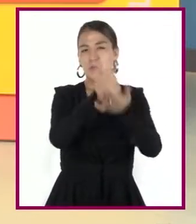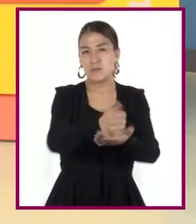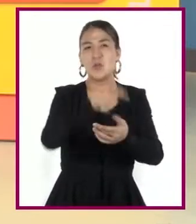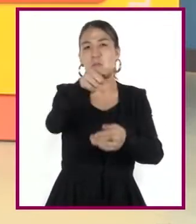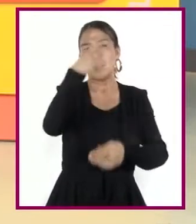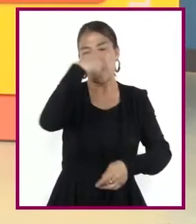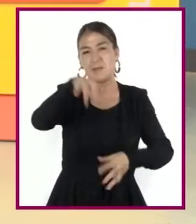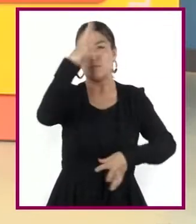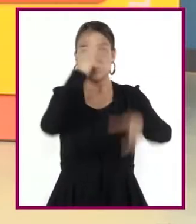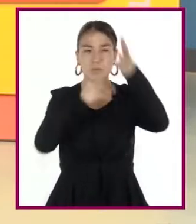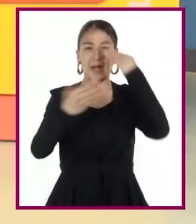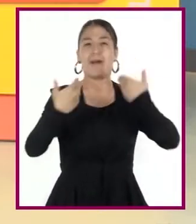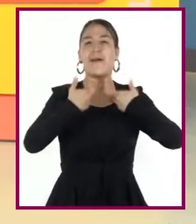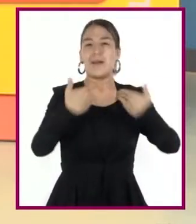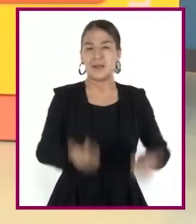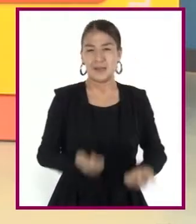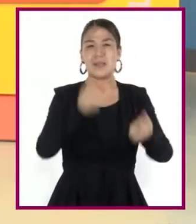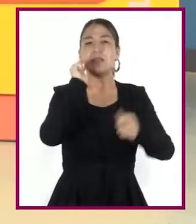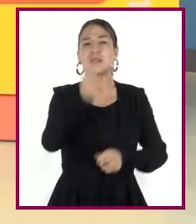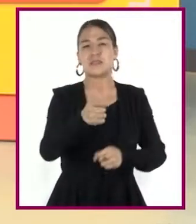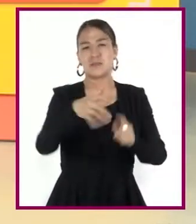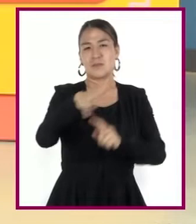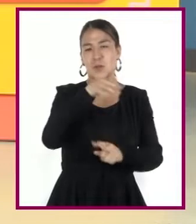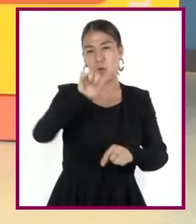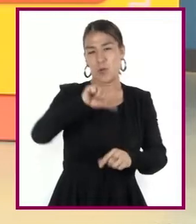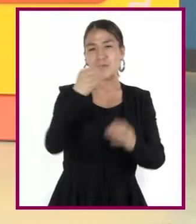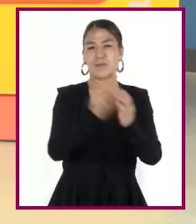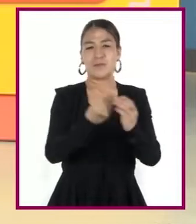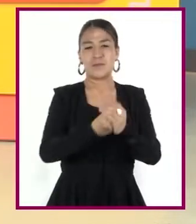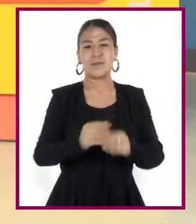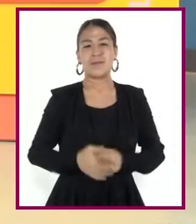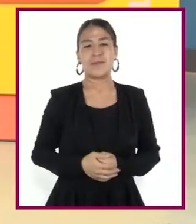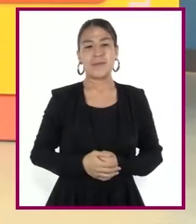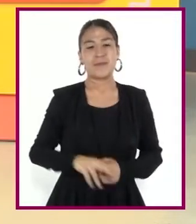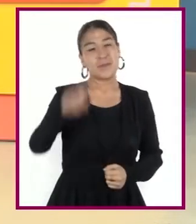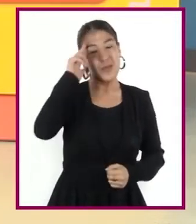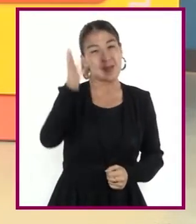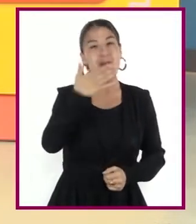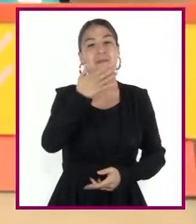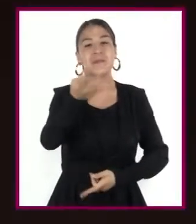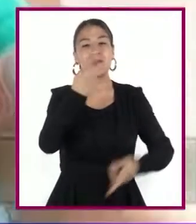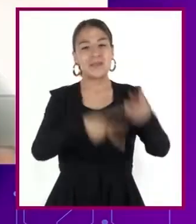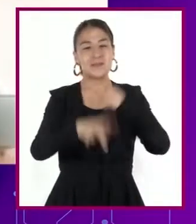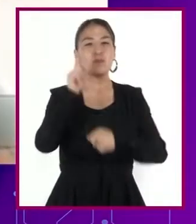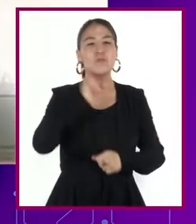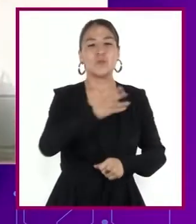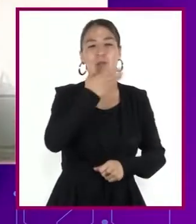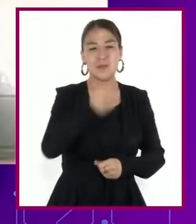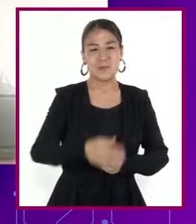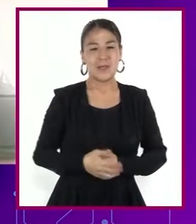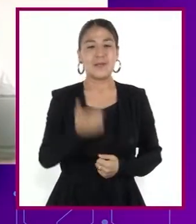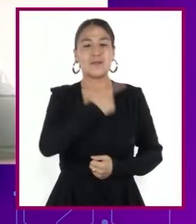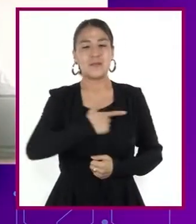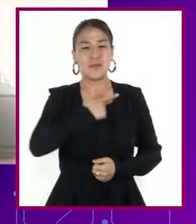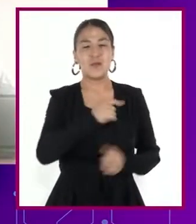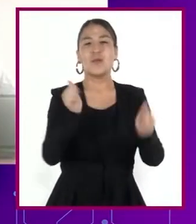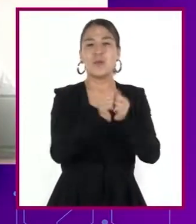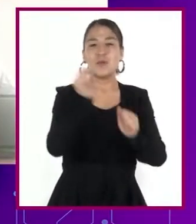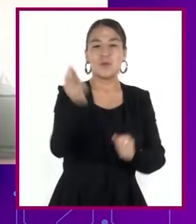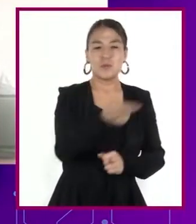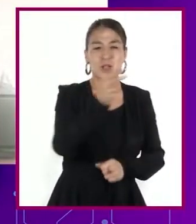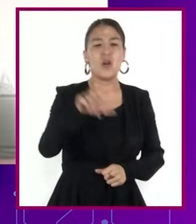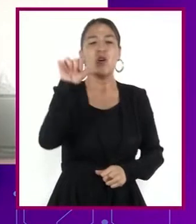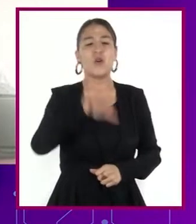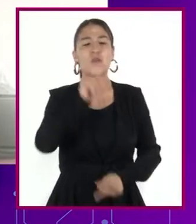para facilitar el entendimiento de la sesión. Hola, bienvenidos y bienvenidas. Me da gusto estar acá con ustedes. Vamos